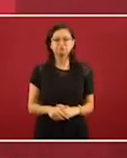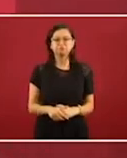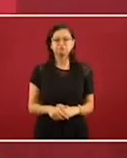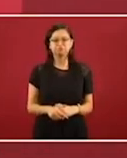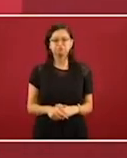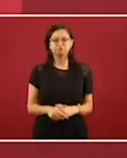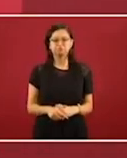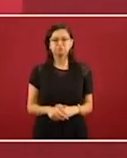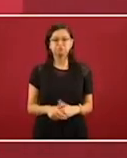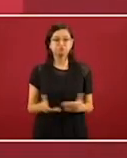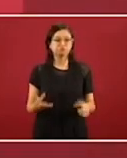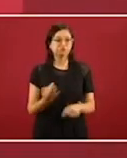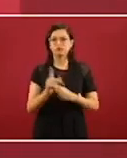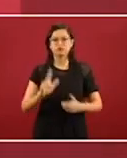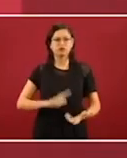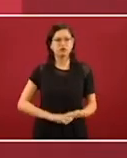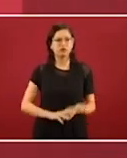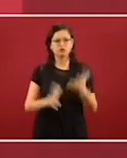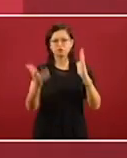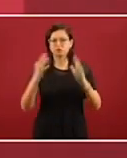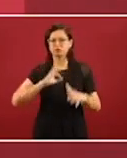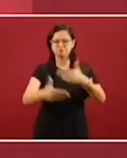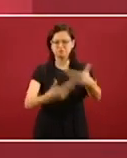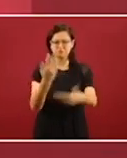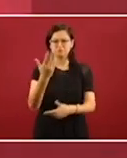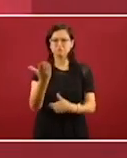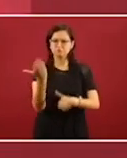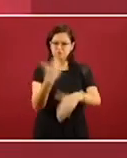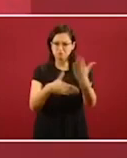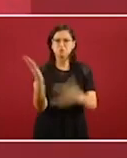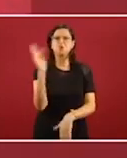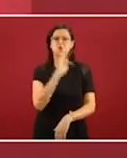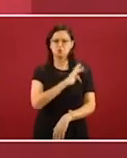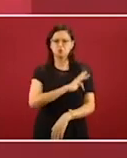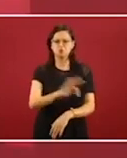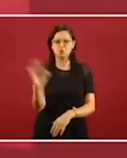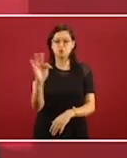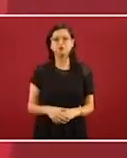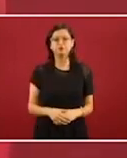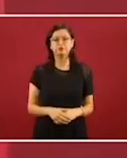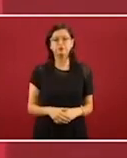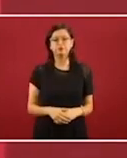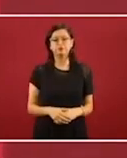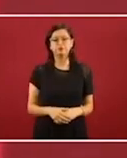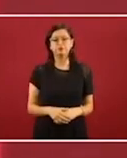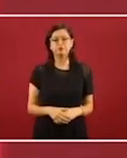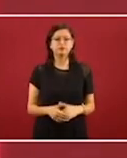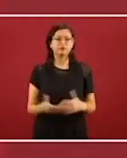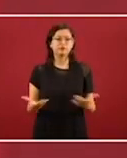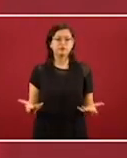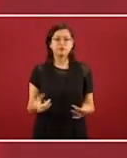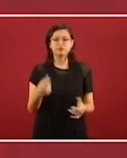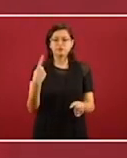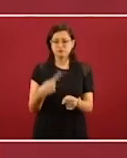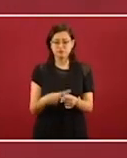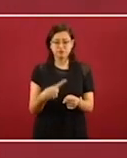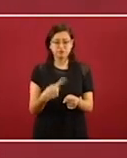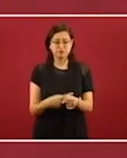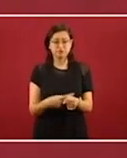esta crisis, de esta epidemia. Yo reitero, esta enfermedad